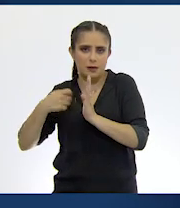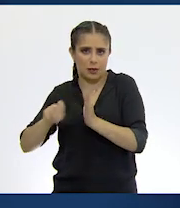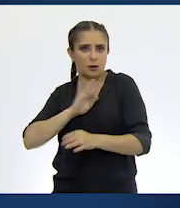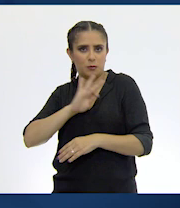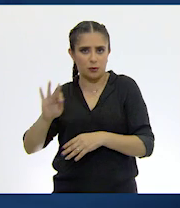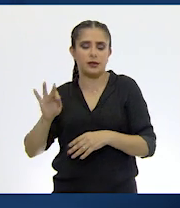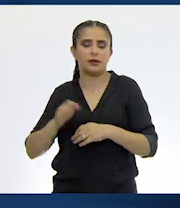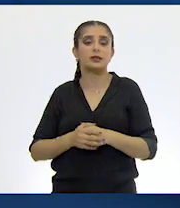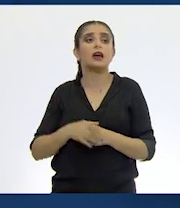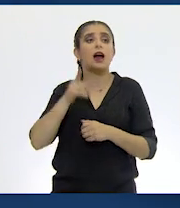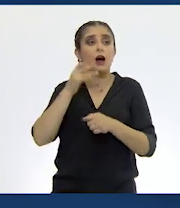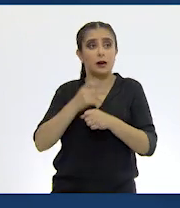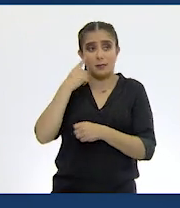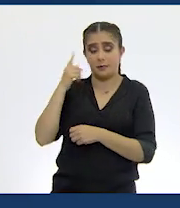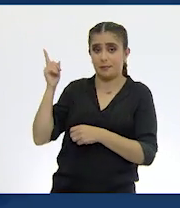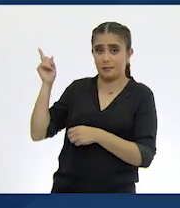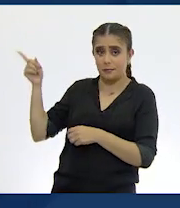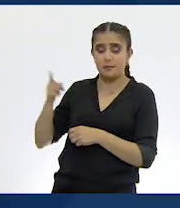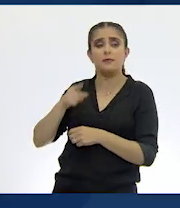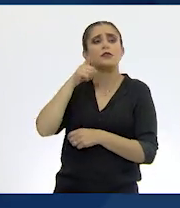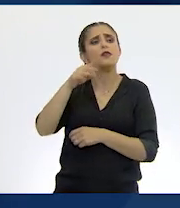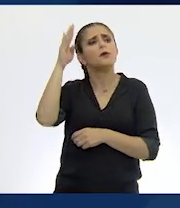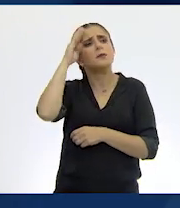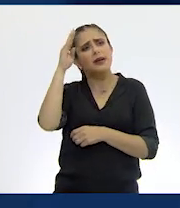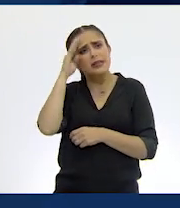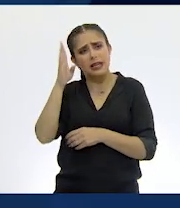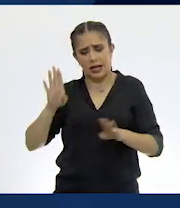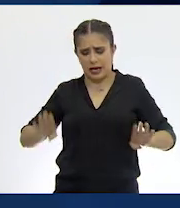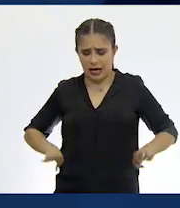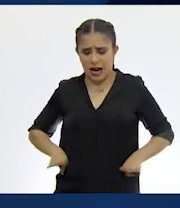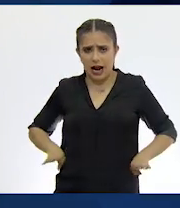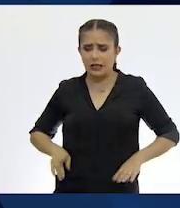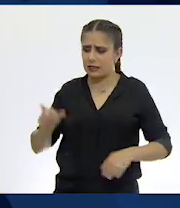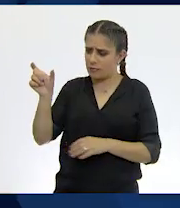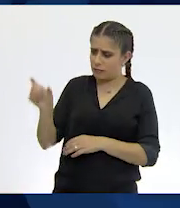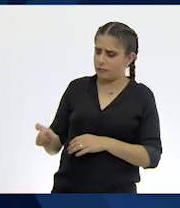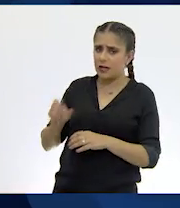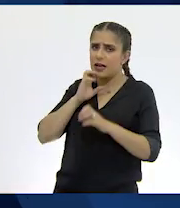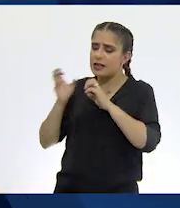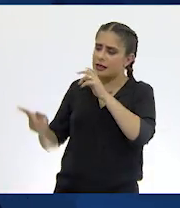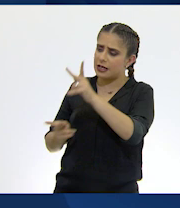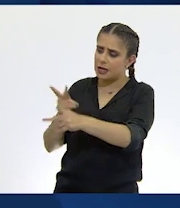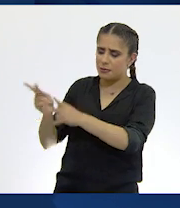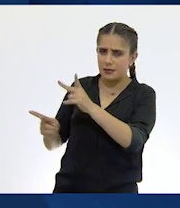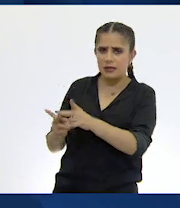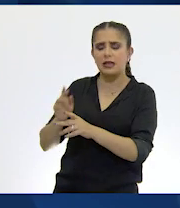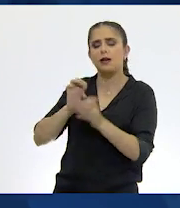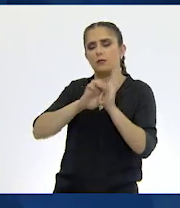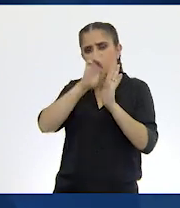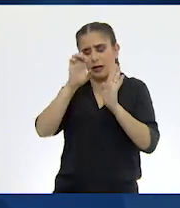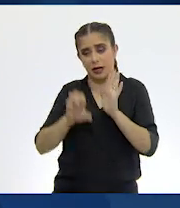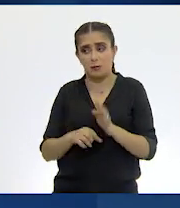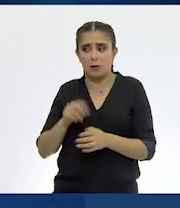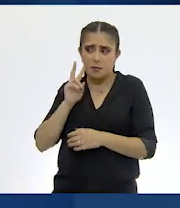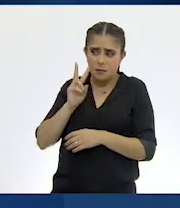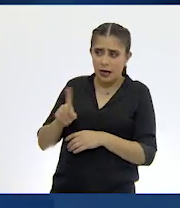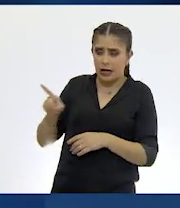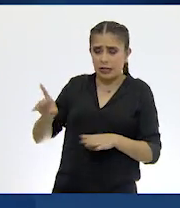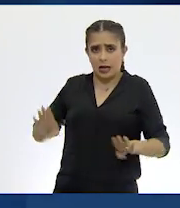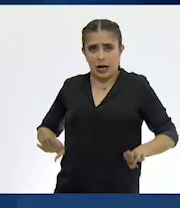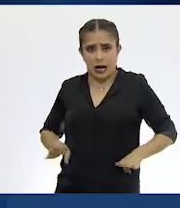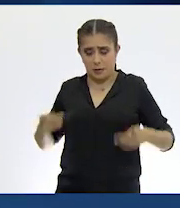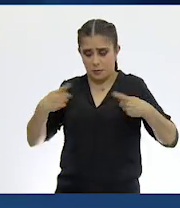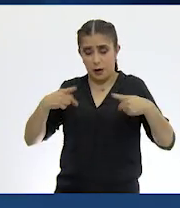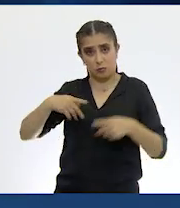preguntas que puedes plantear según las características del entrevistado. Por ejemplo, si es una persona que